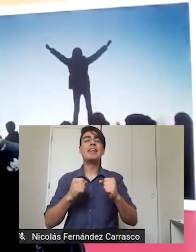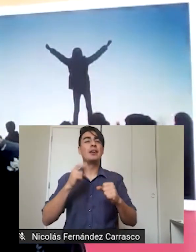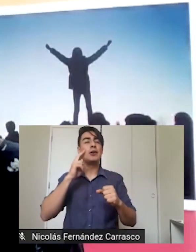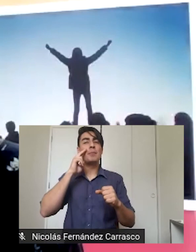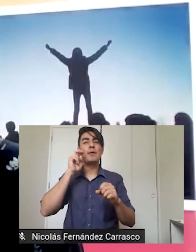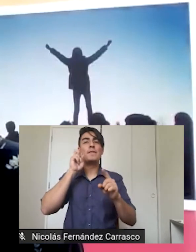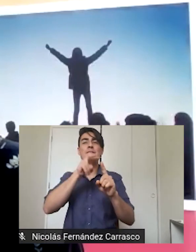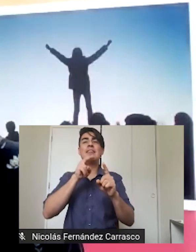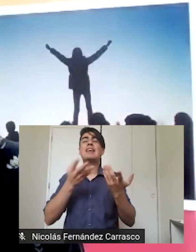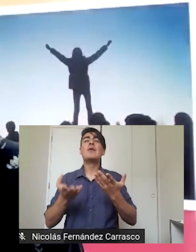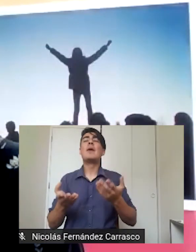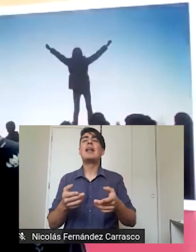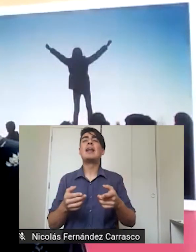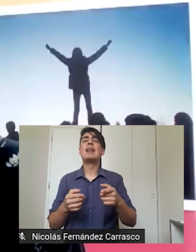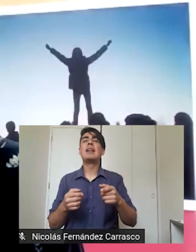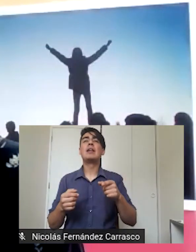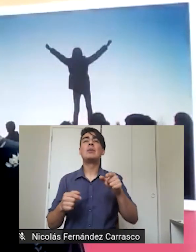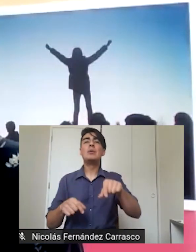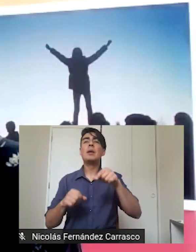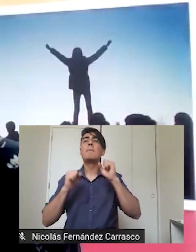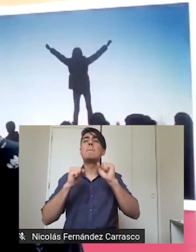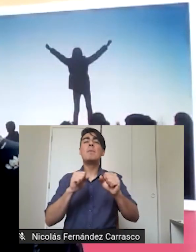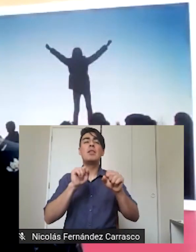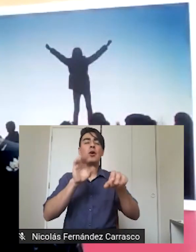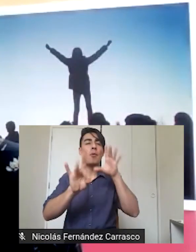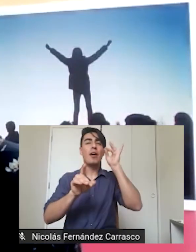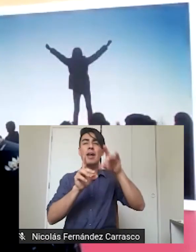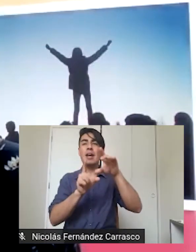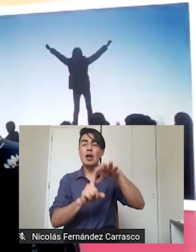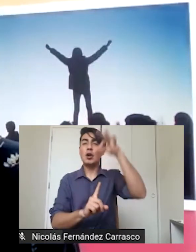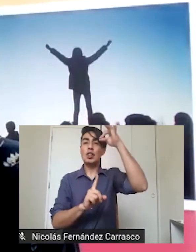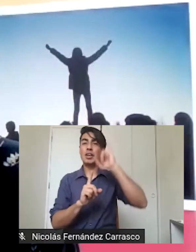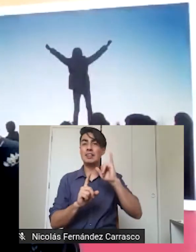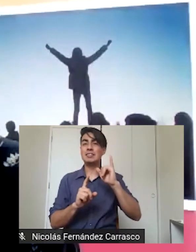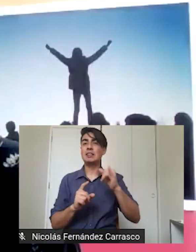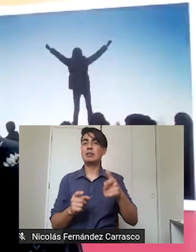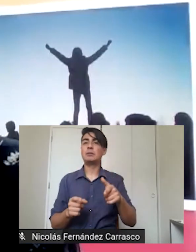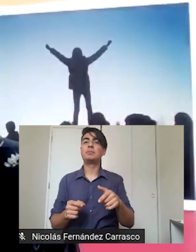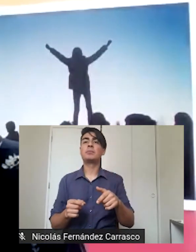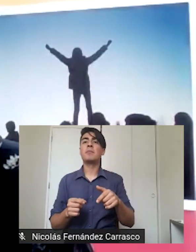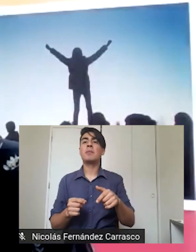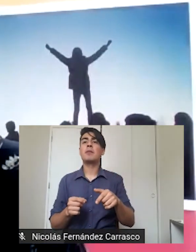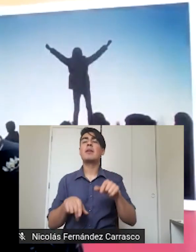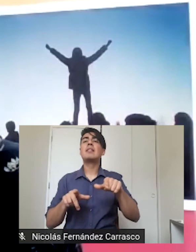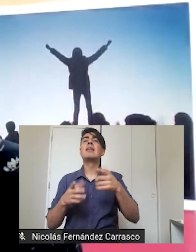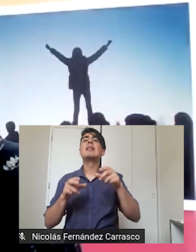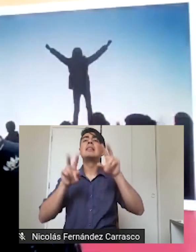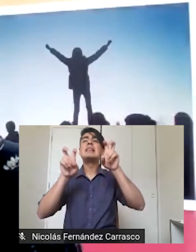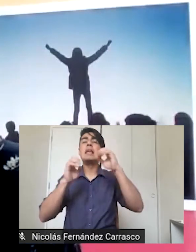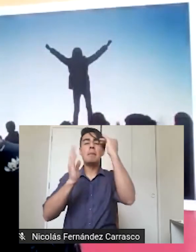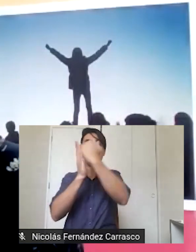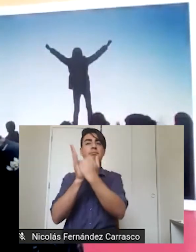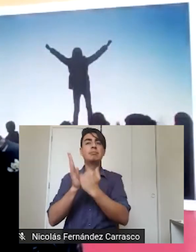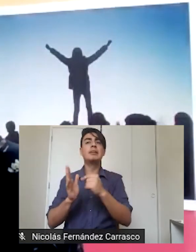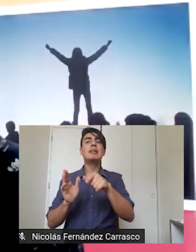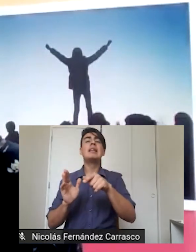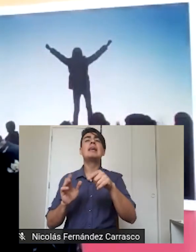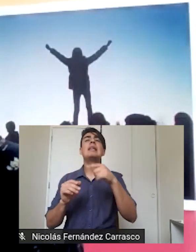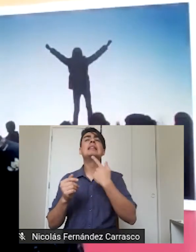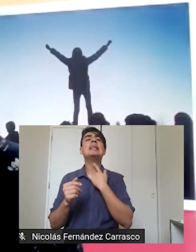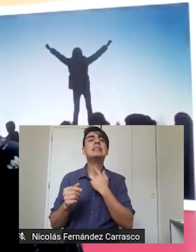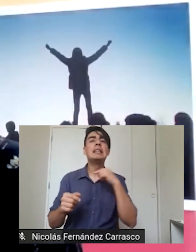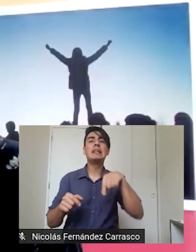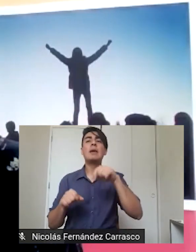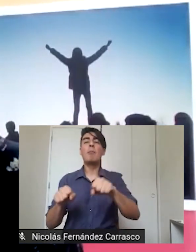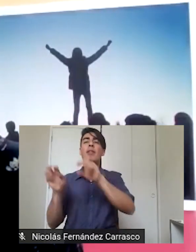que sea interesante para que ustedes usen en Chile. Así que me gustaría desearles la mejor de las suertes en su